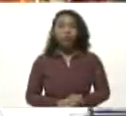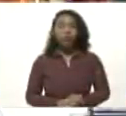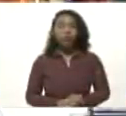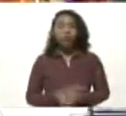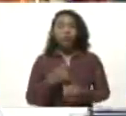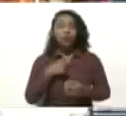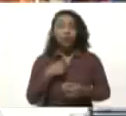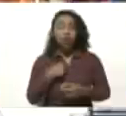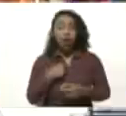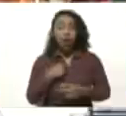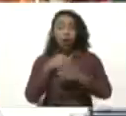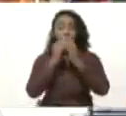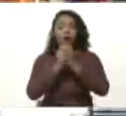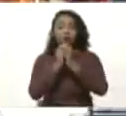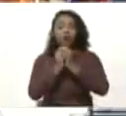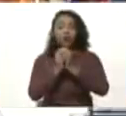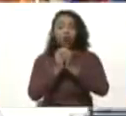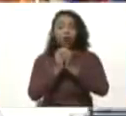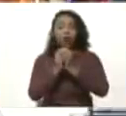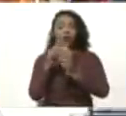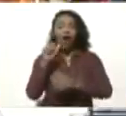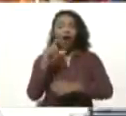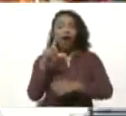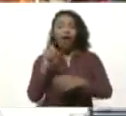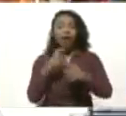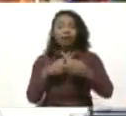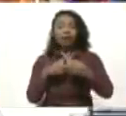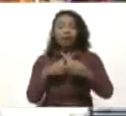Encomiendo a Alexat en las manos de Dios.